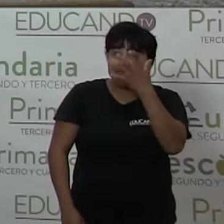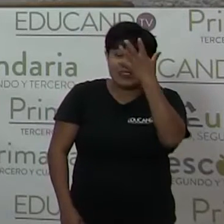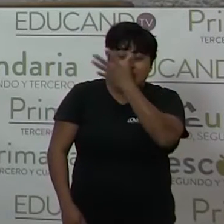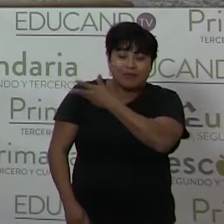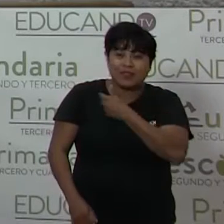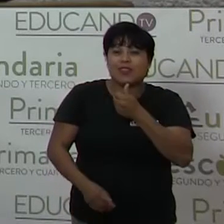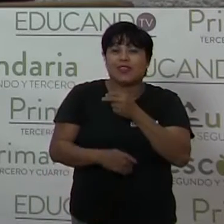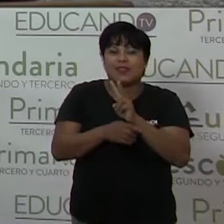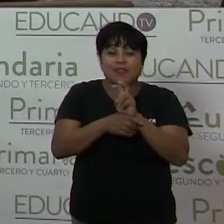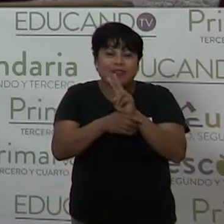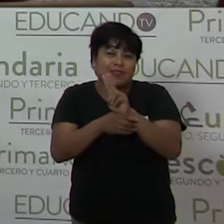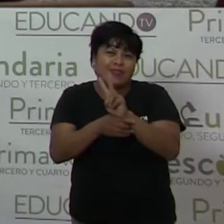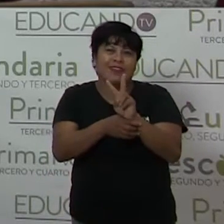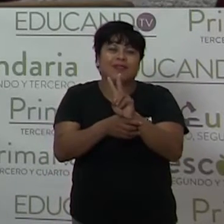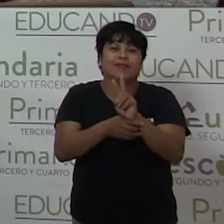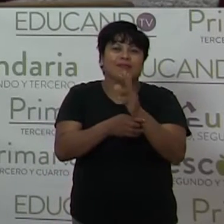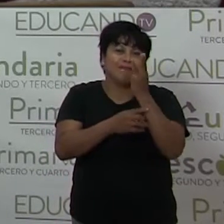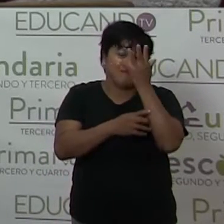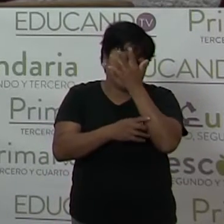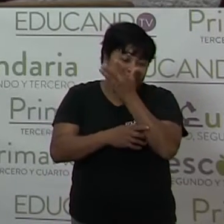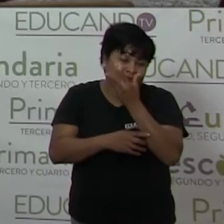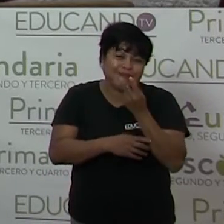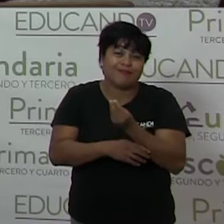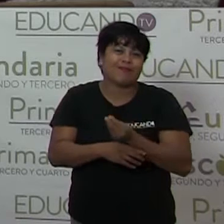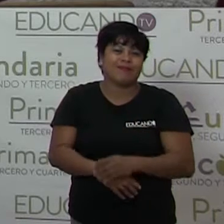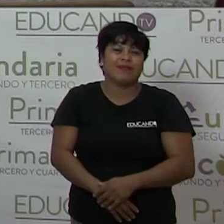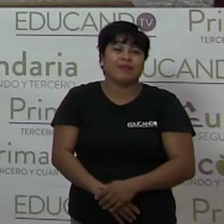hermoso garabato